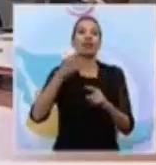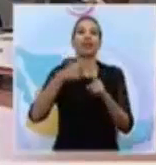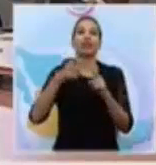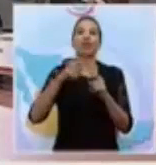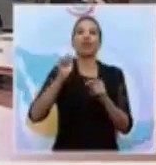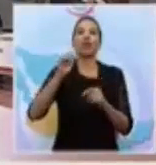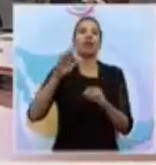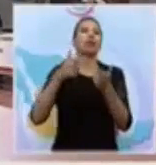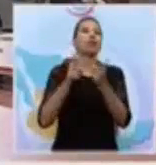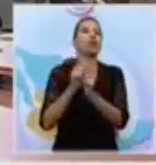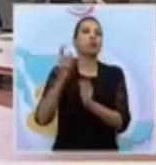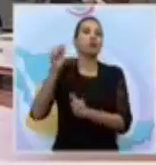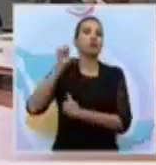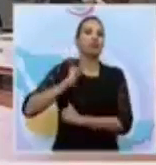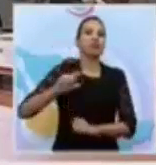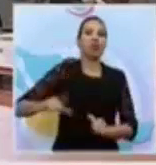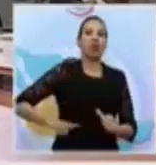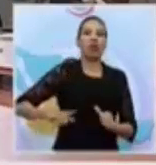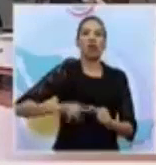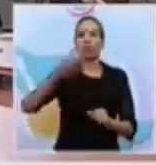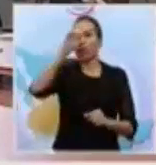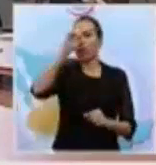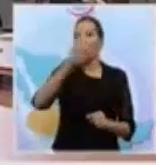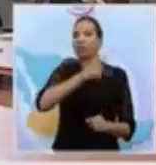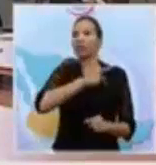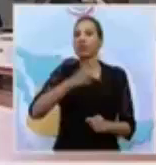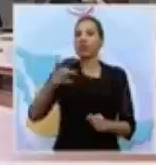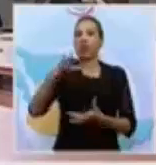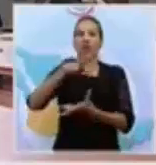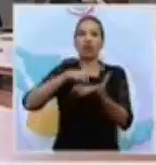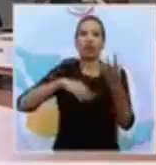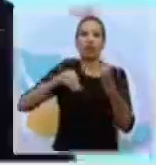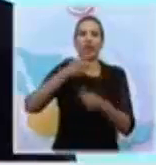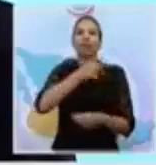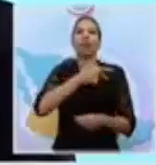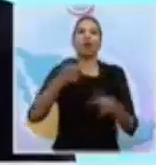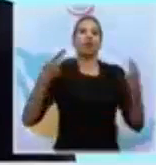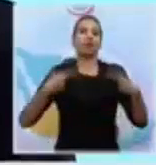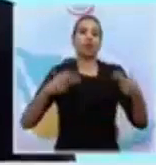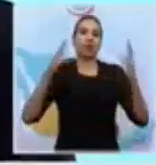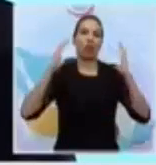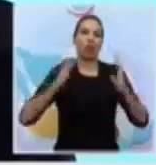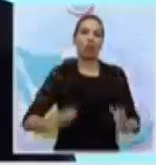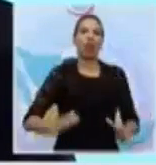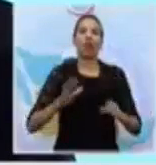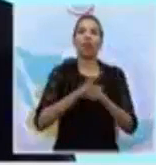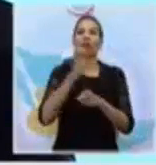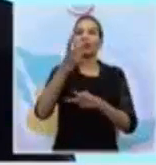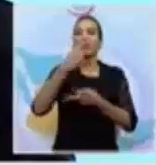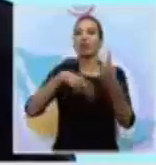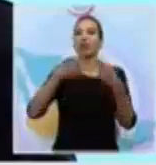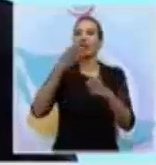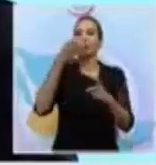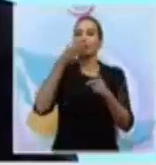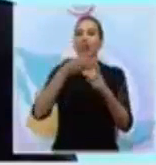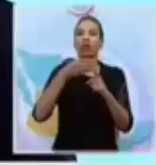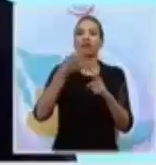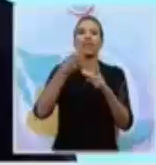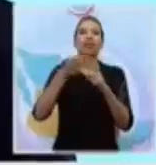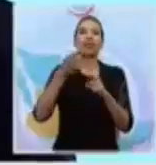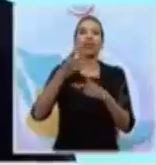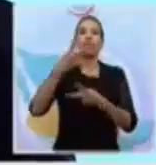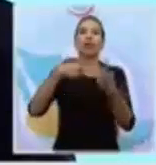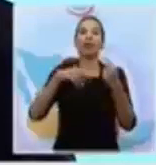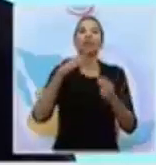del capitalismo generan pobreza económica y pobreza humana, lo opuesto al objetivo perseguido. Los estados